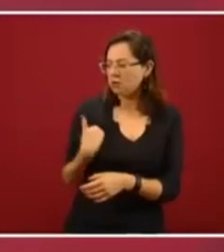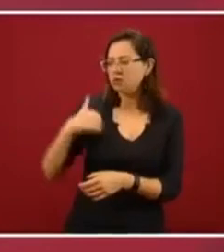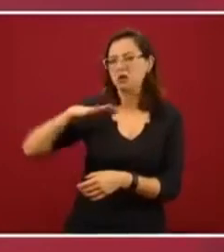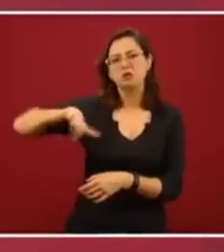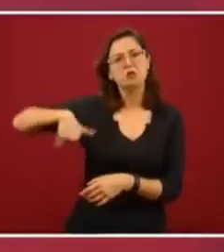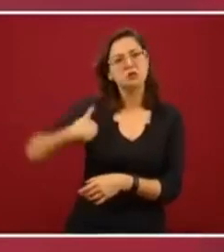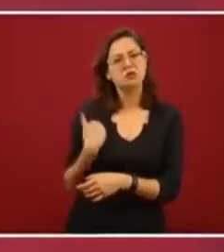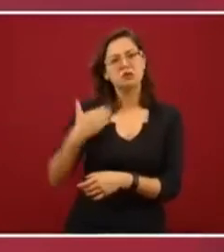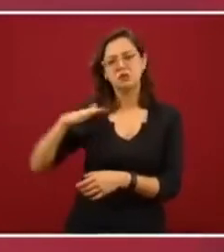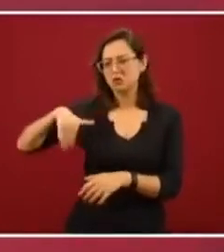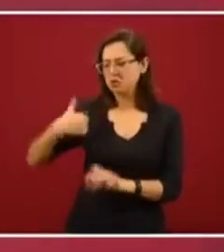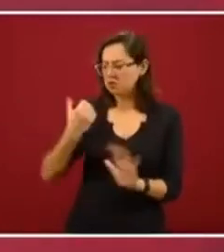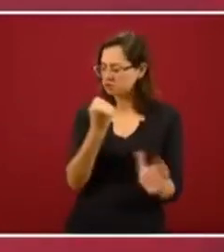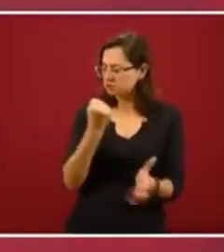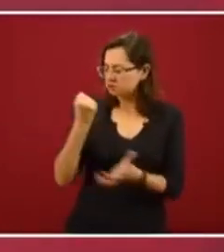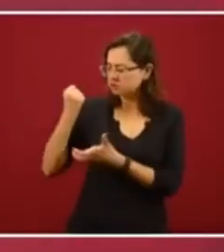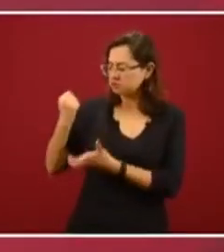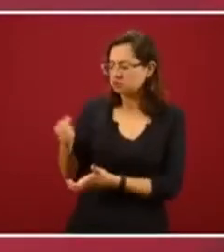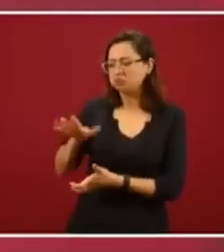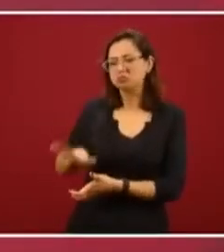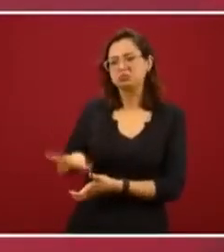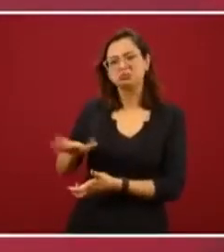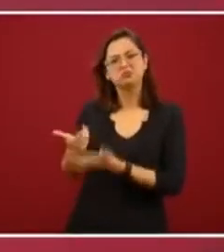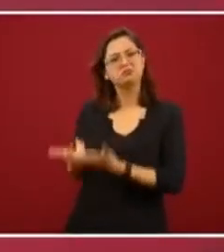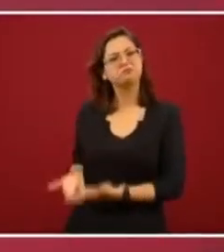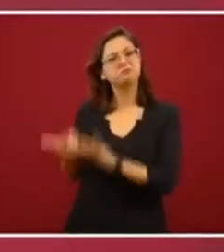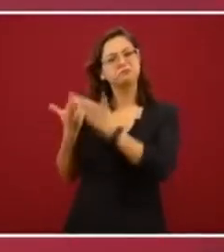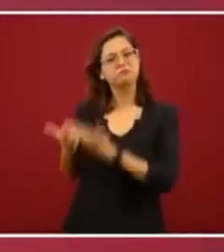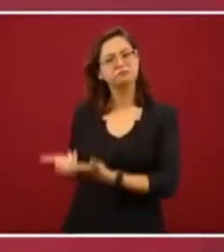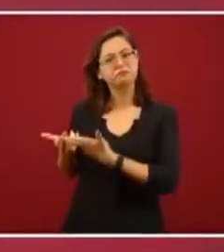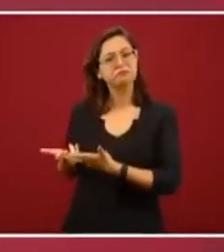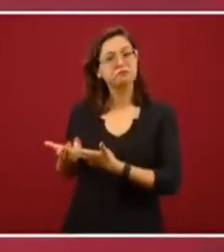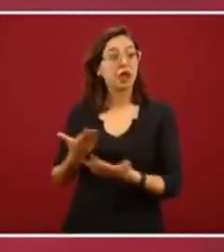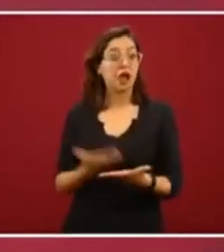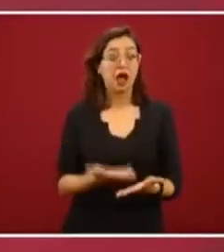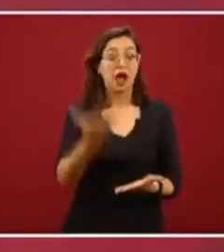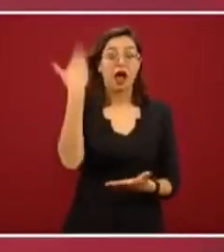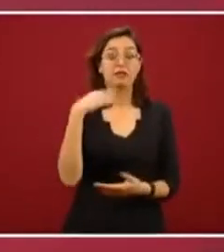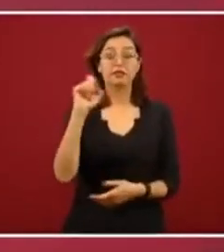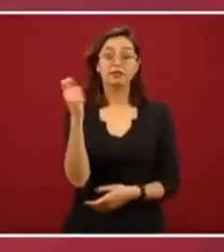Todo lo que antes iba por el caño de la corrupción,